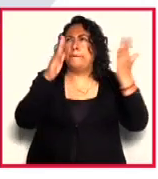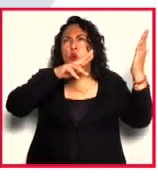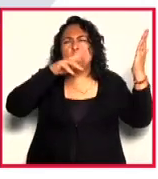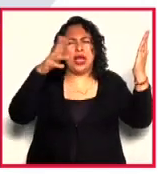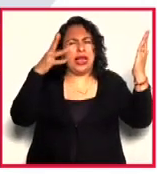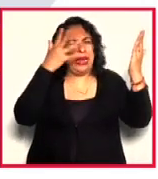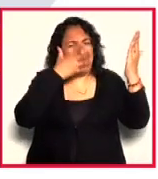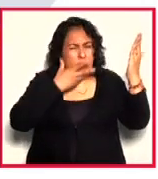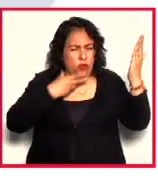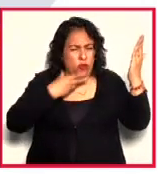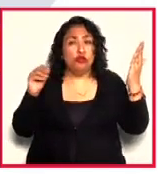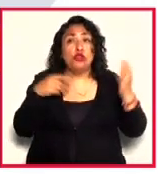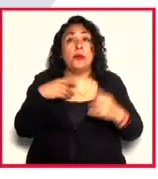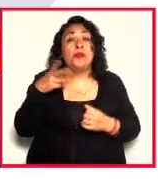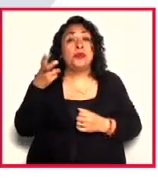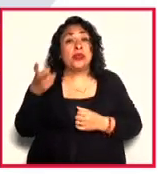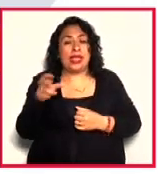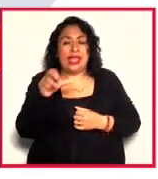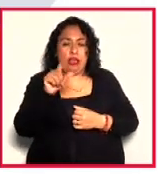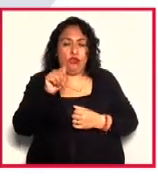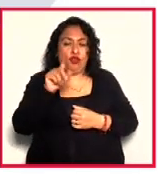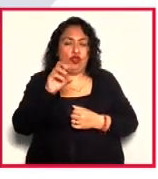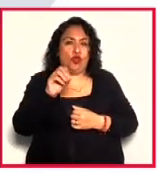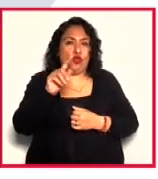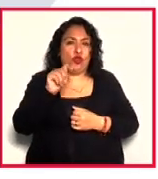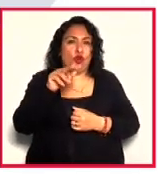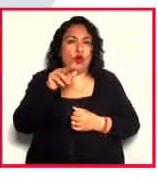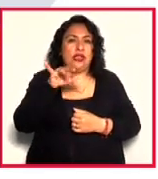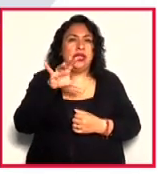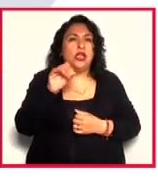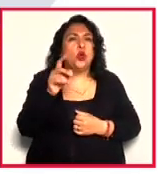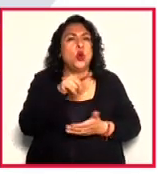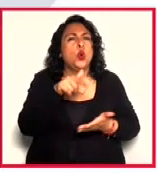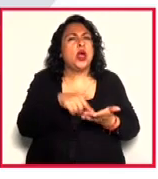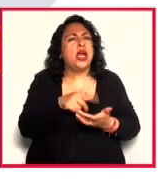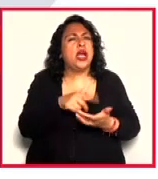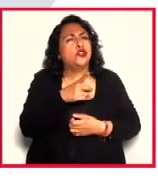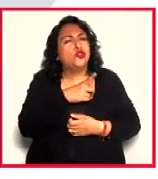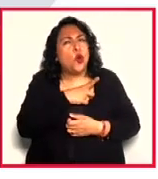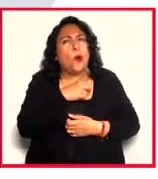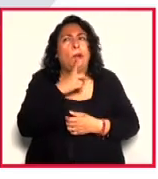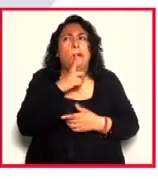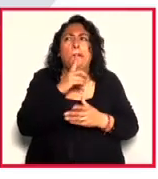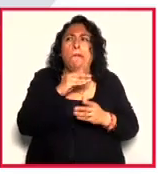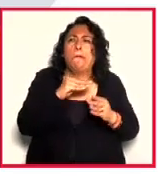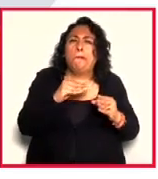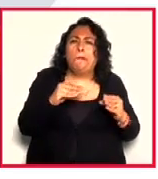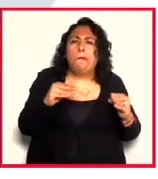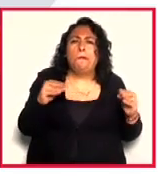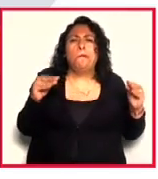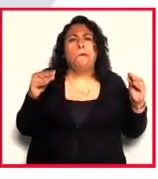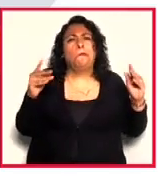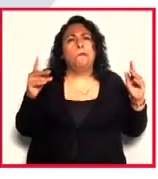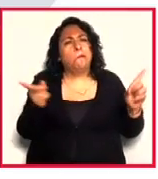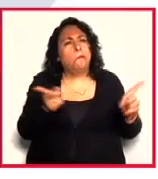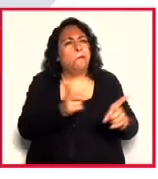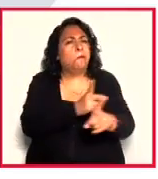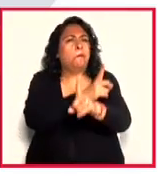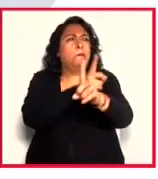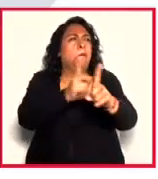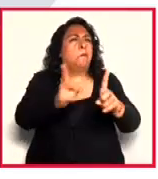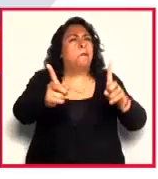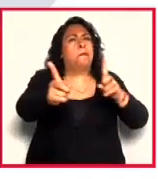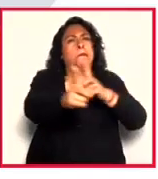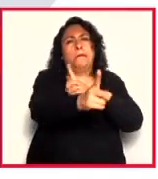demás, Totonilco en sí es un lugar como muy solitario, muy silencioso, un lugar de peregrinaje. Entonces tiene como